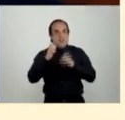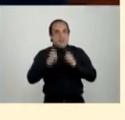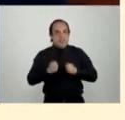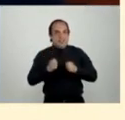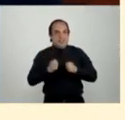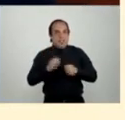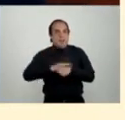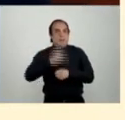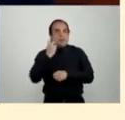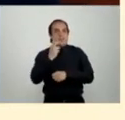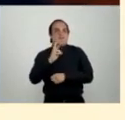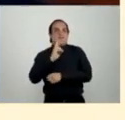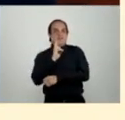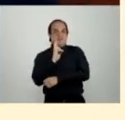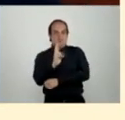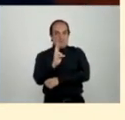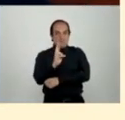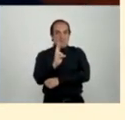consecuencias.